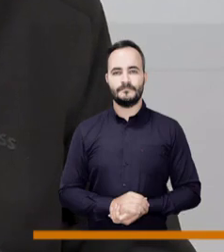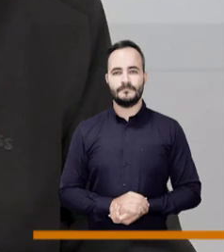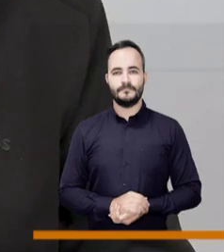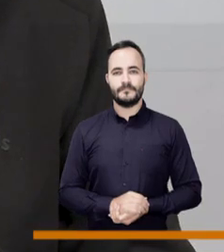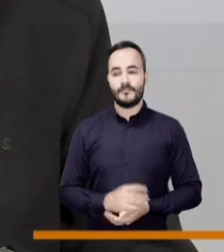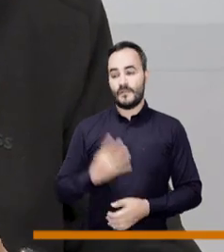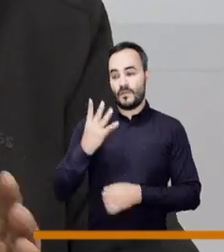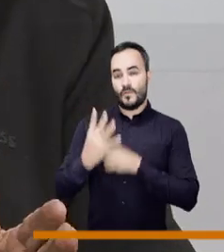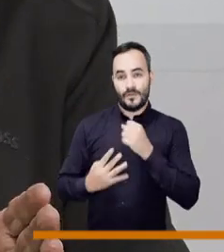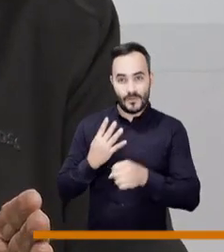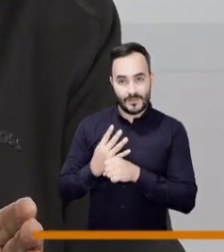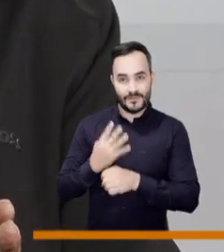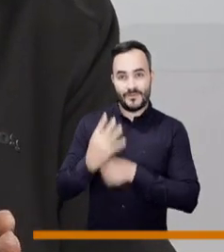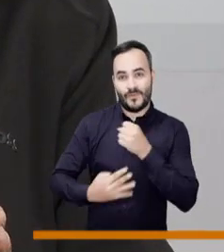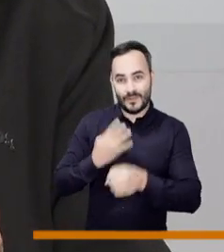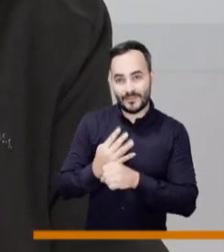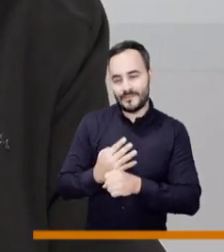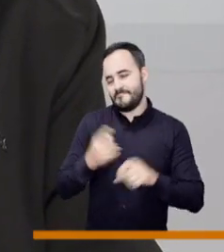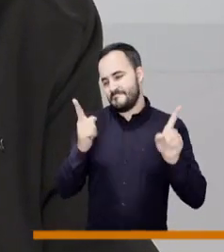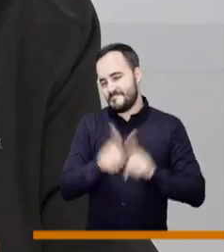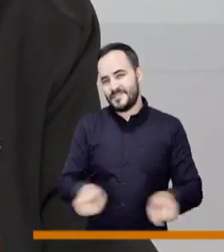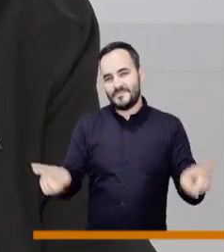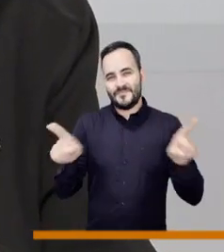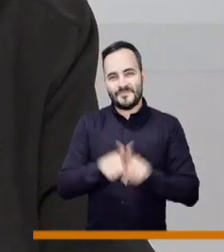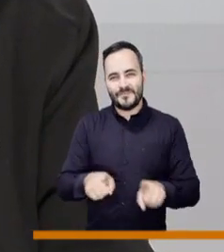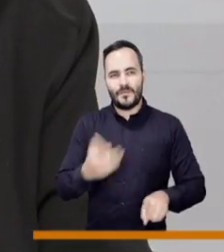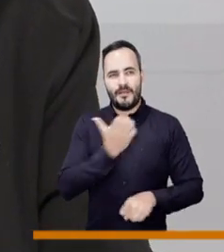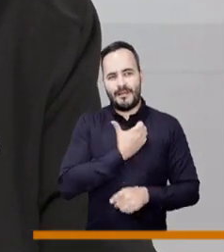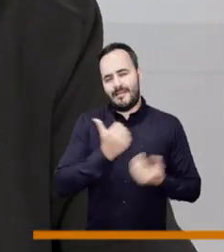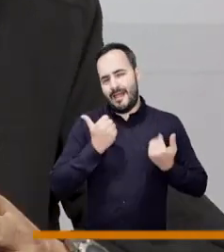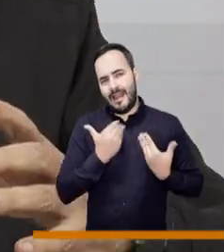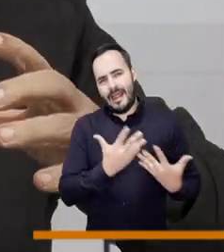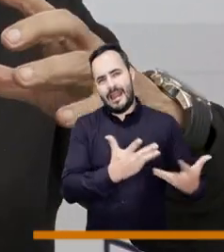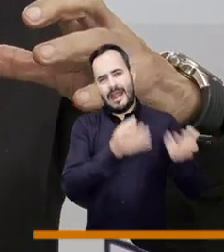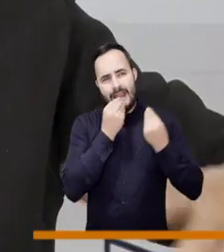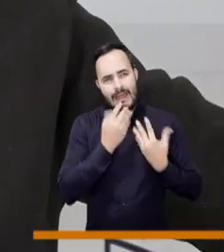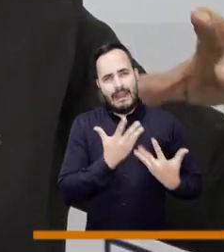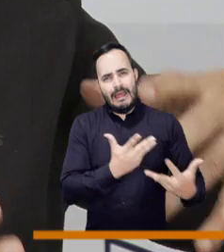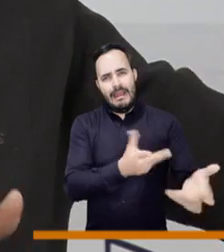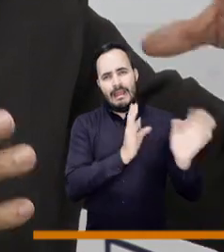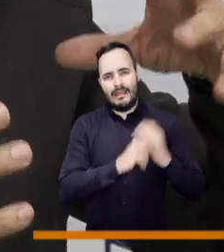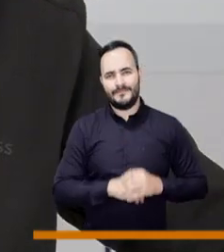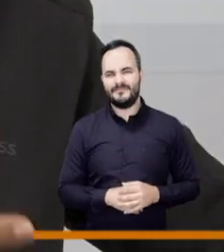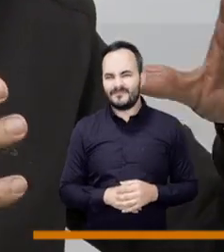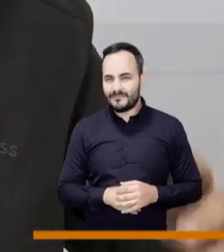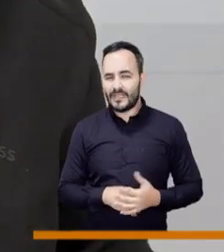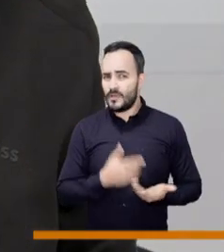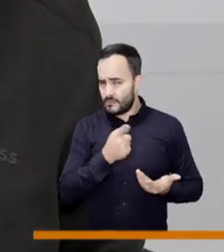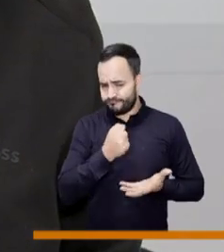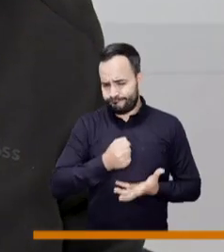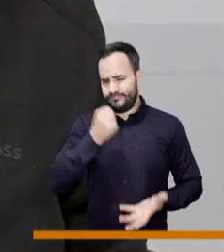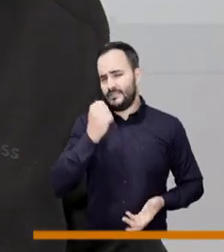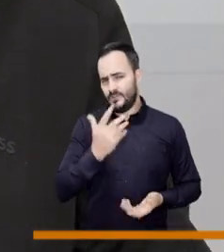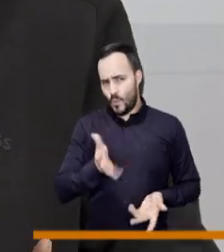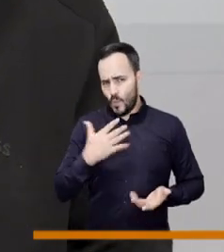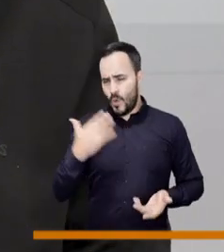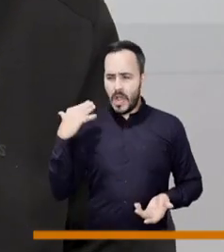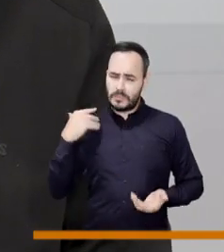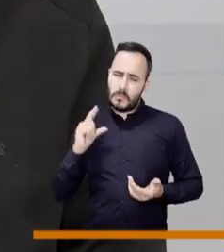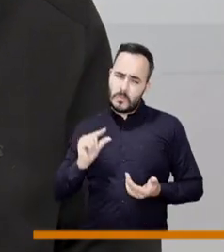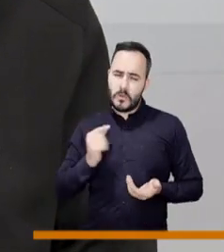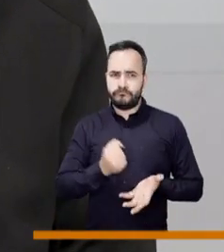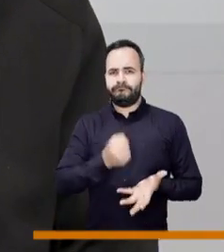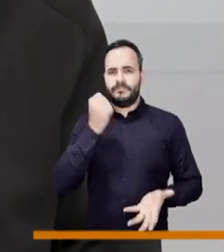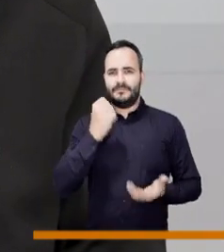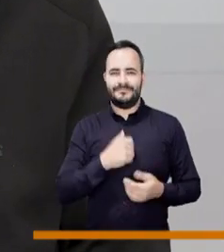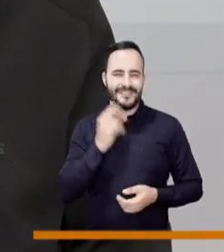Cada 4 años le echan cantaleta a los alcaldes, le dan palo a los alcaldes, que porque tiene el mayor presupuesto de la historia. Pues por supuesto